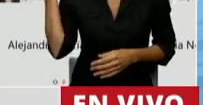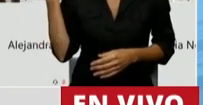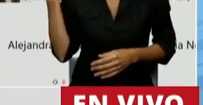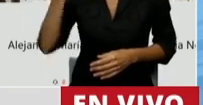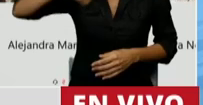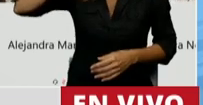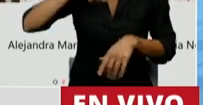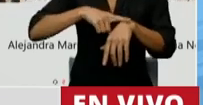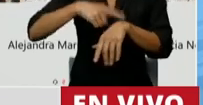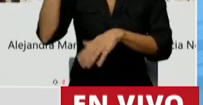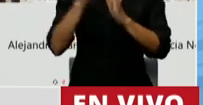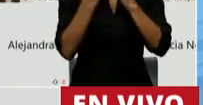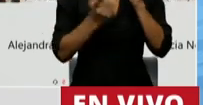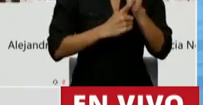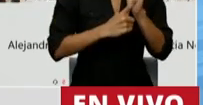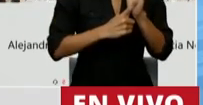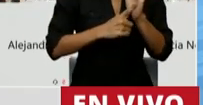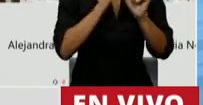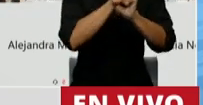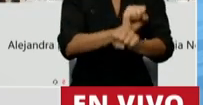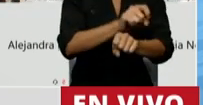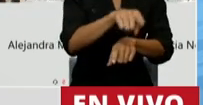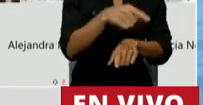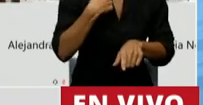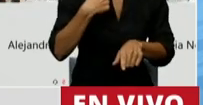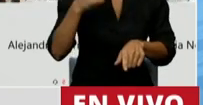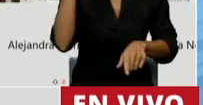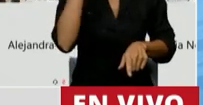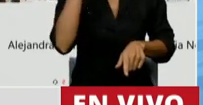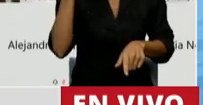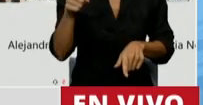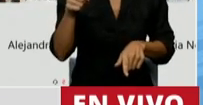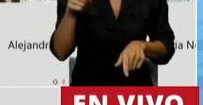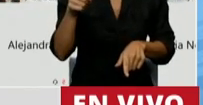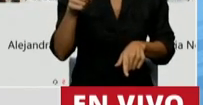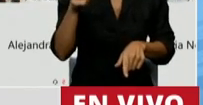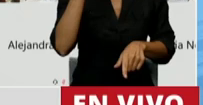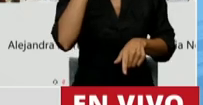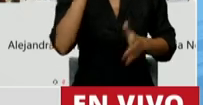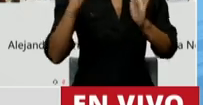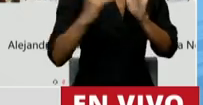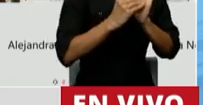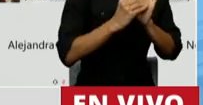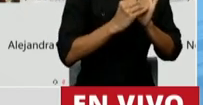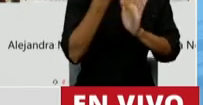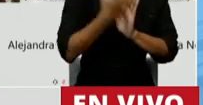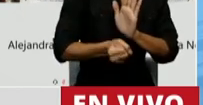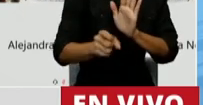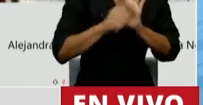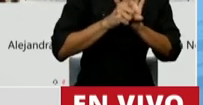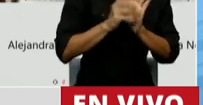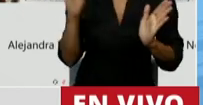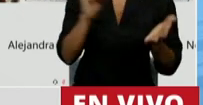nuestro Código Penal los varones introducían el aborto legal por